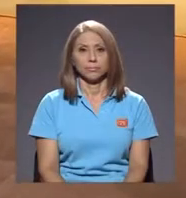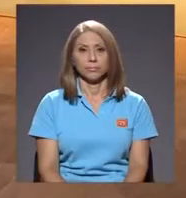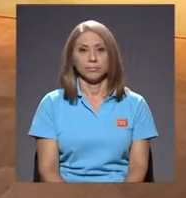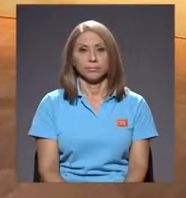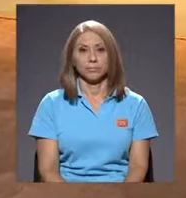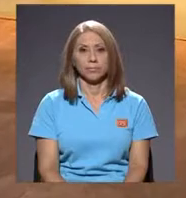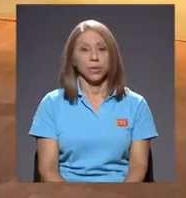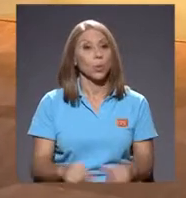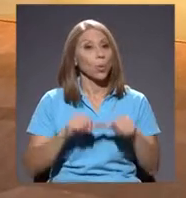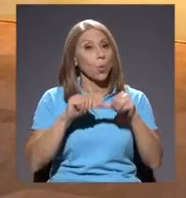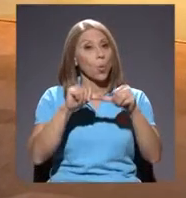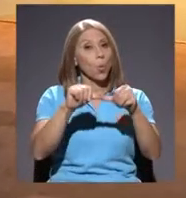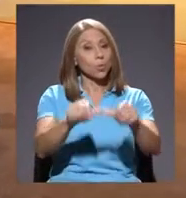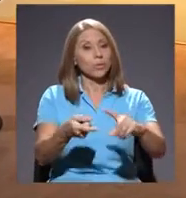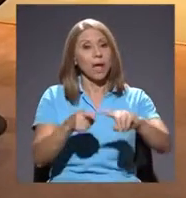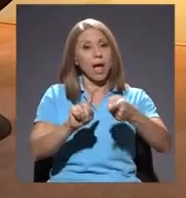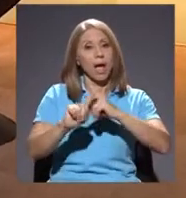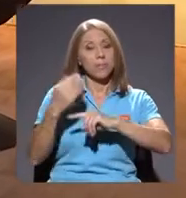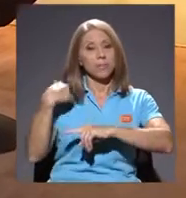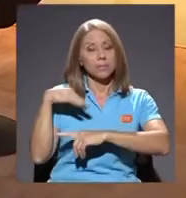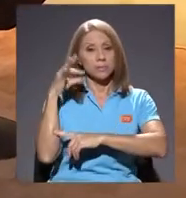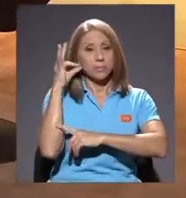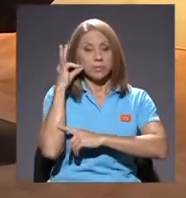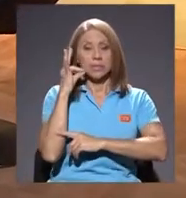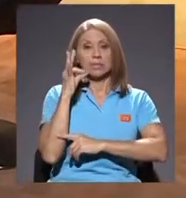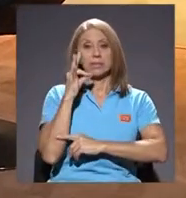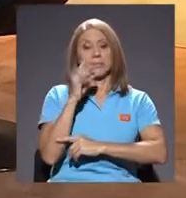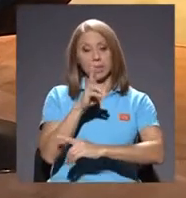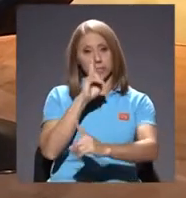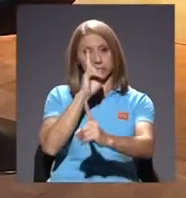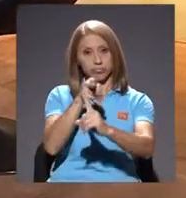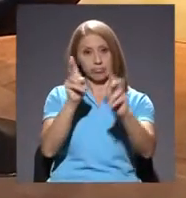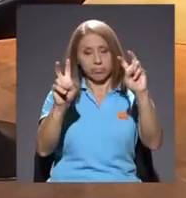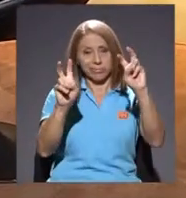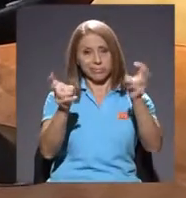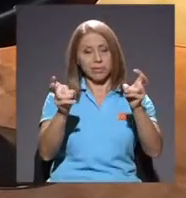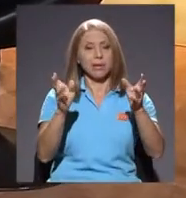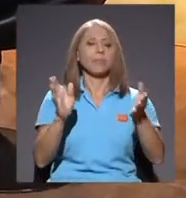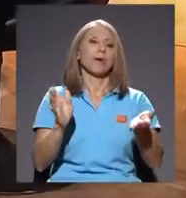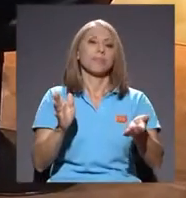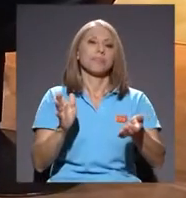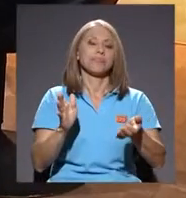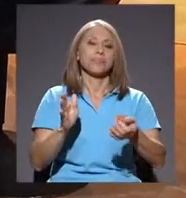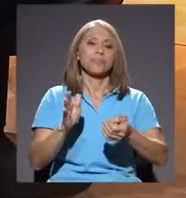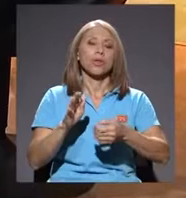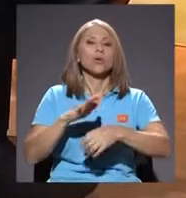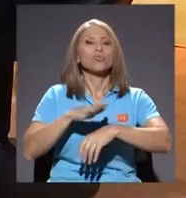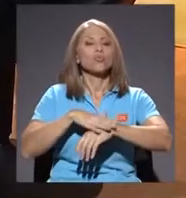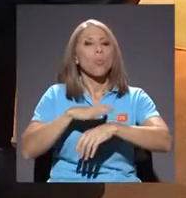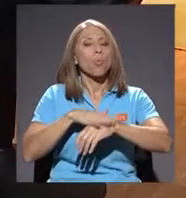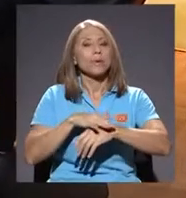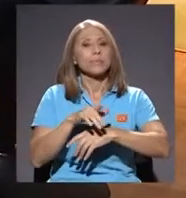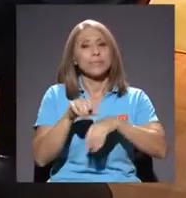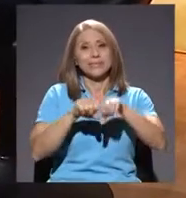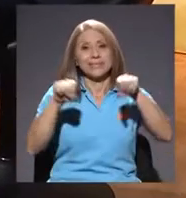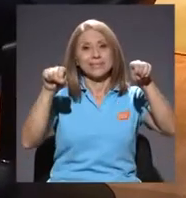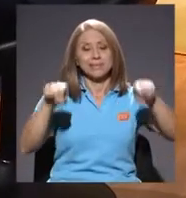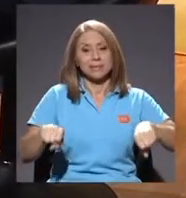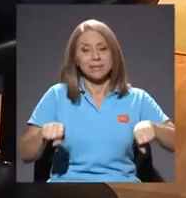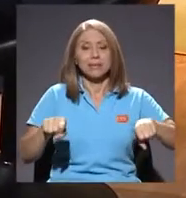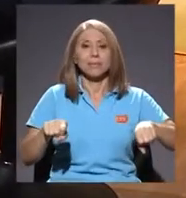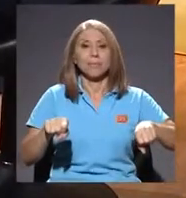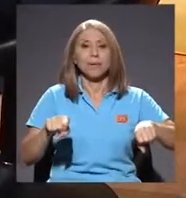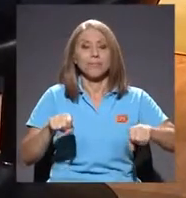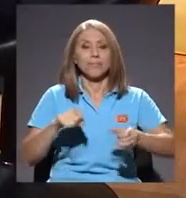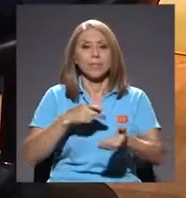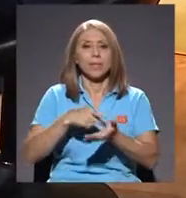continuamos amigas y amigos sobre este tema de el régimen de